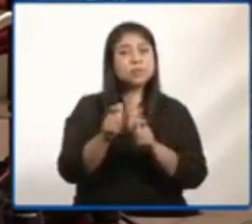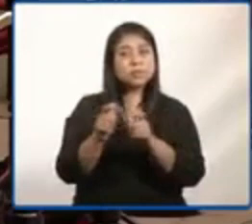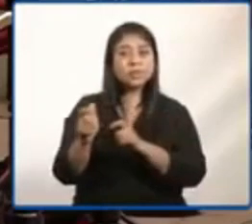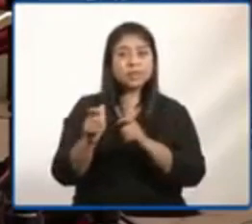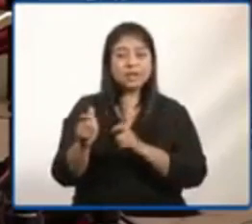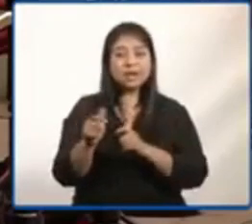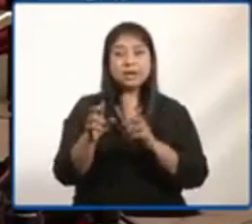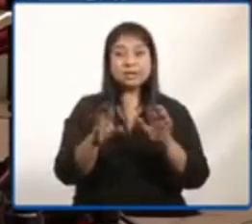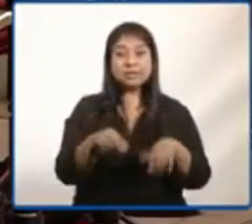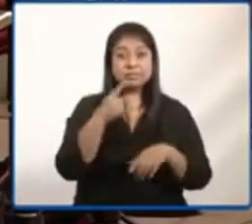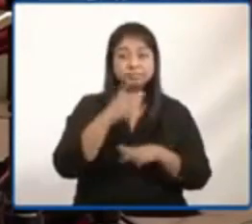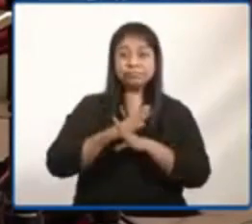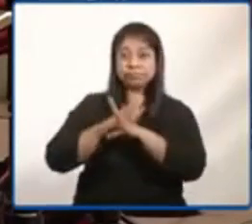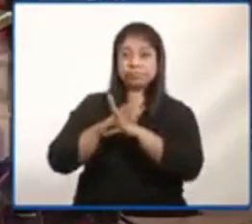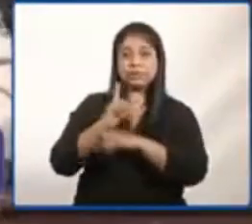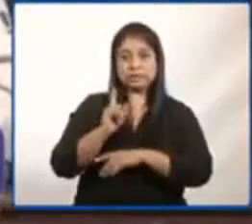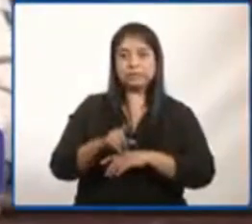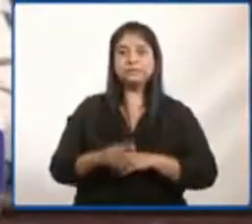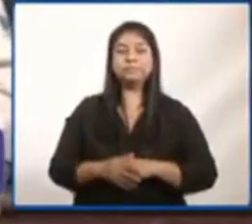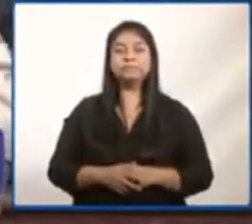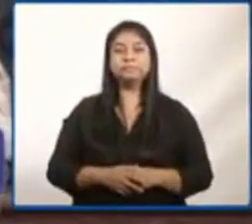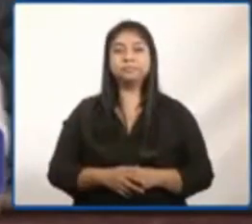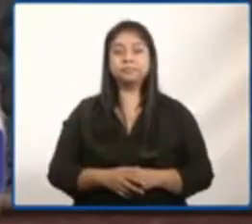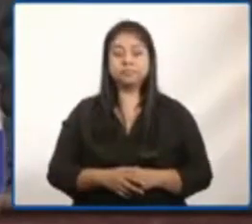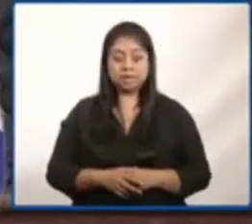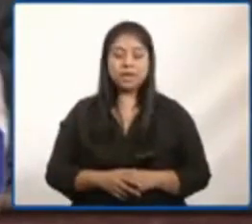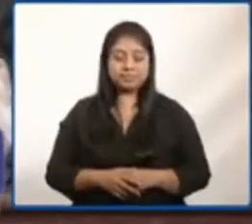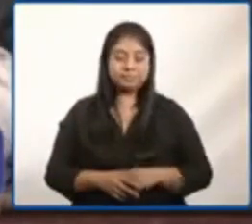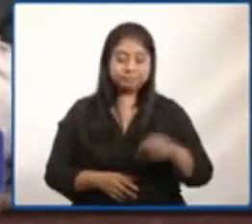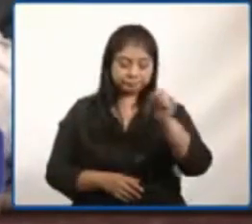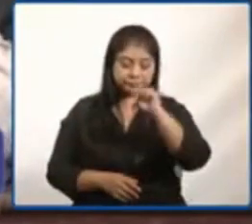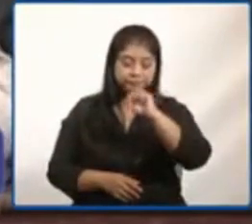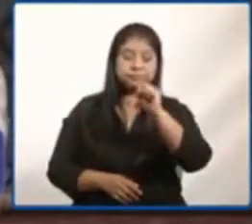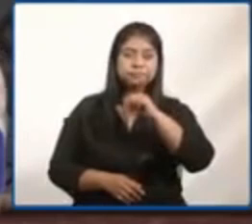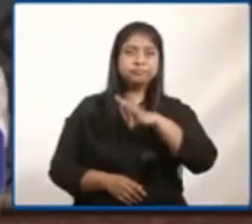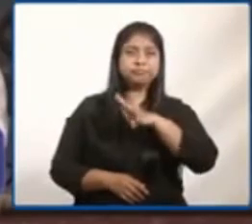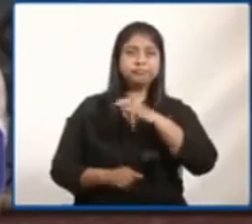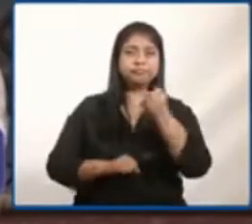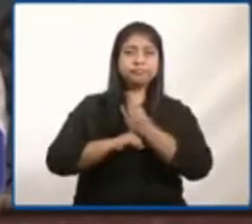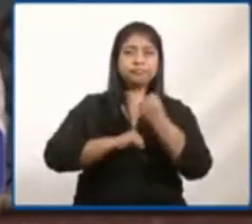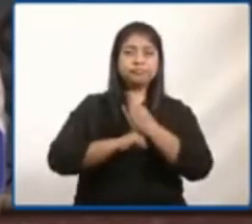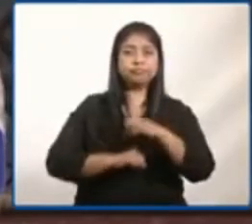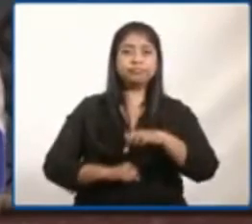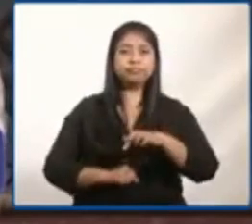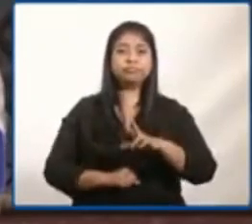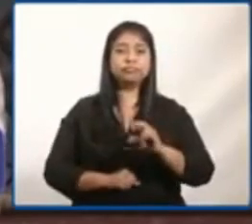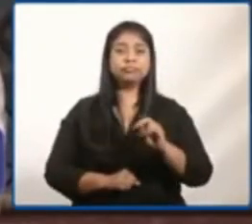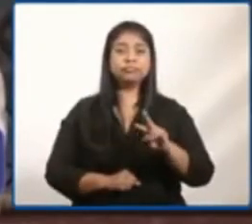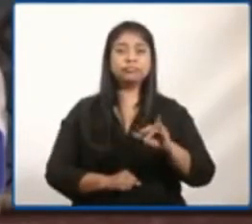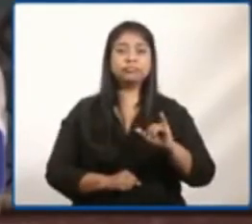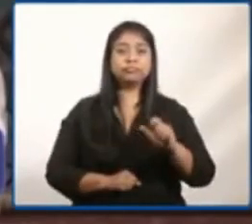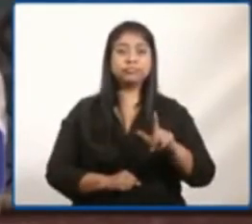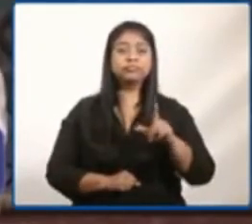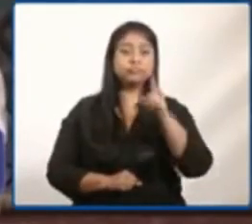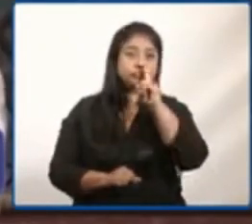con esas medidas de seguridad? Gracias, David. Gracias. Sí, tenemos todo este apoyo tanto de Provial como la Dirección General de